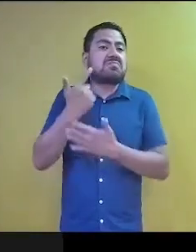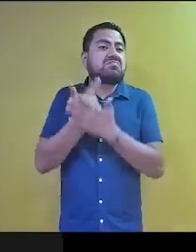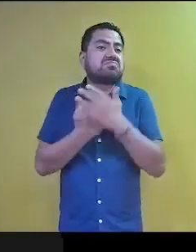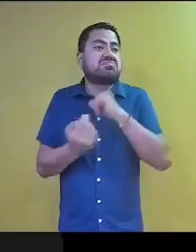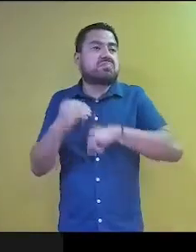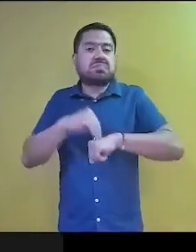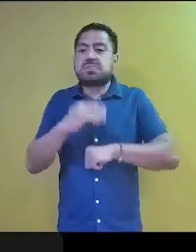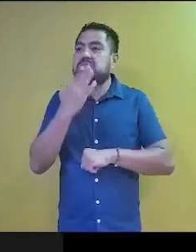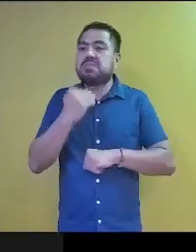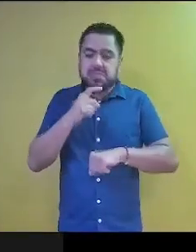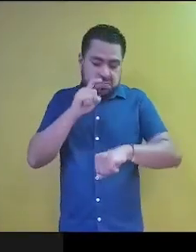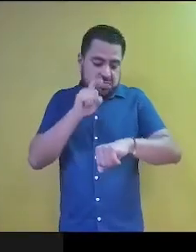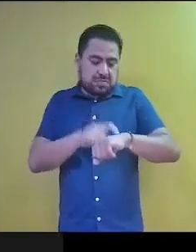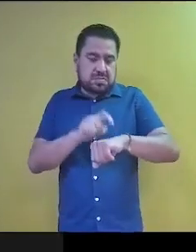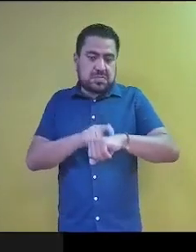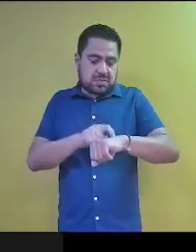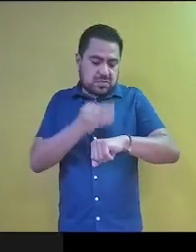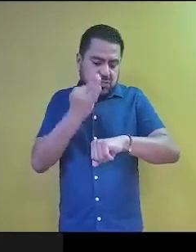listados, siendo las